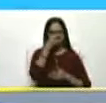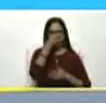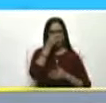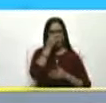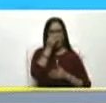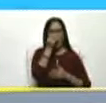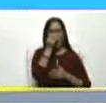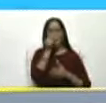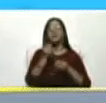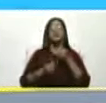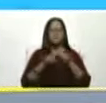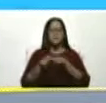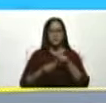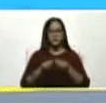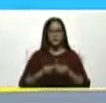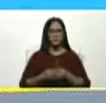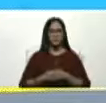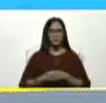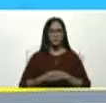hechas